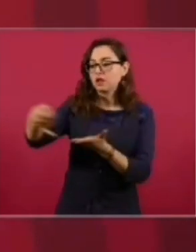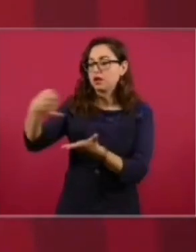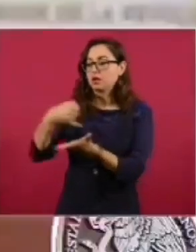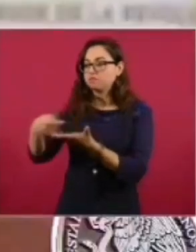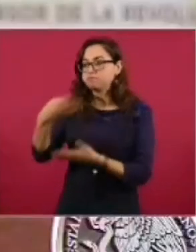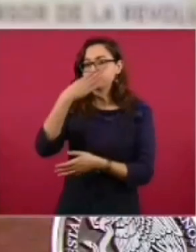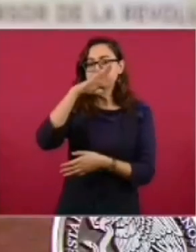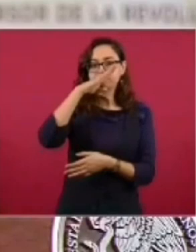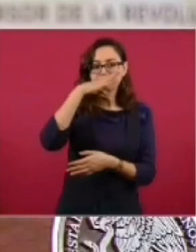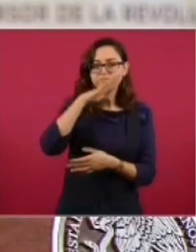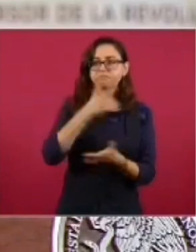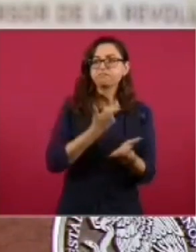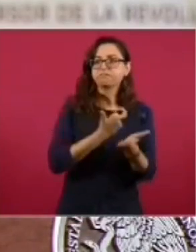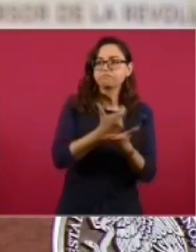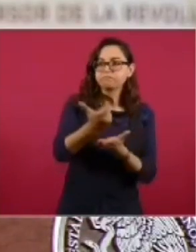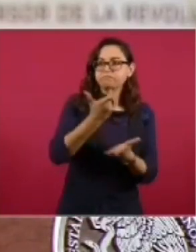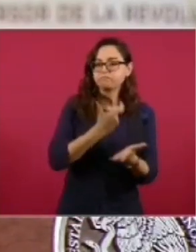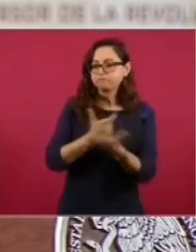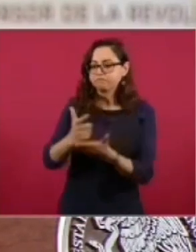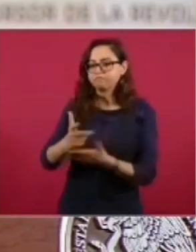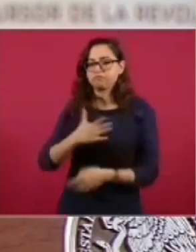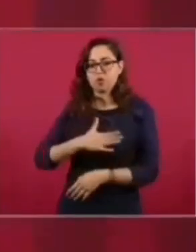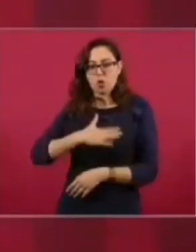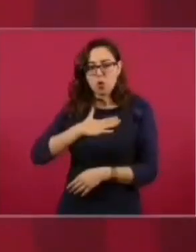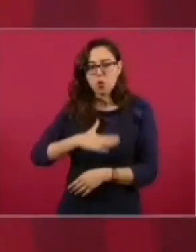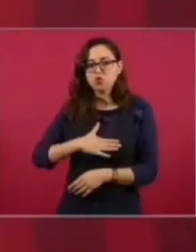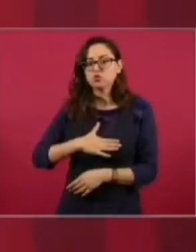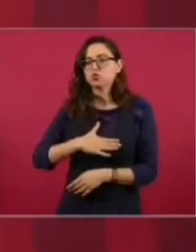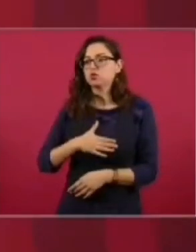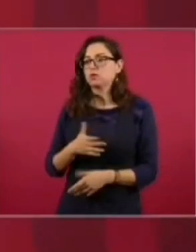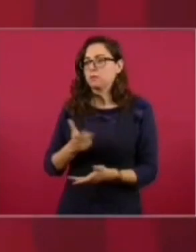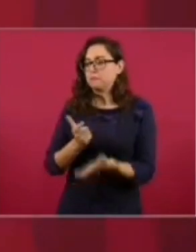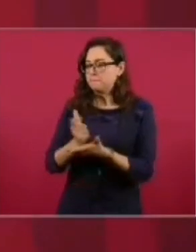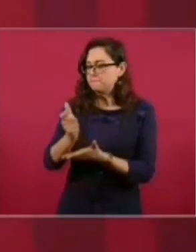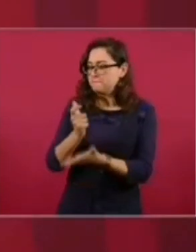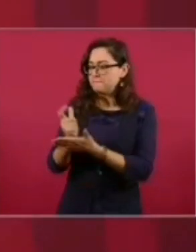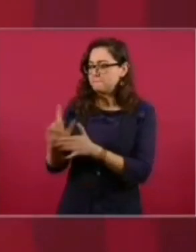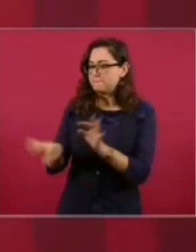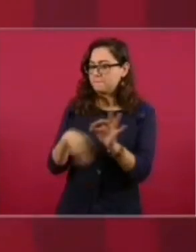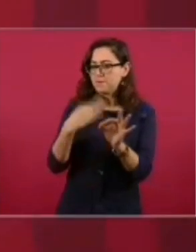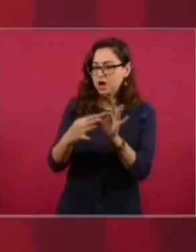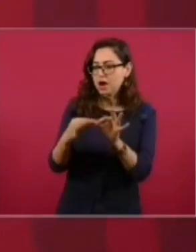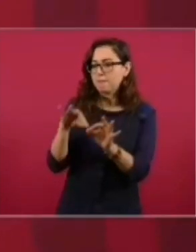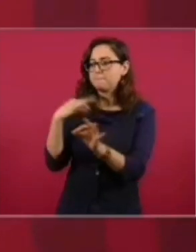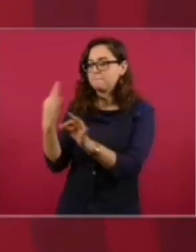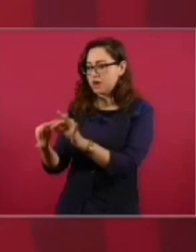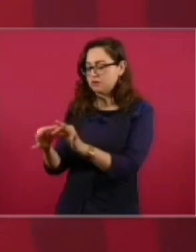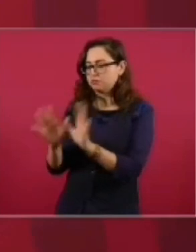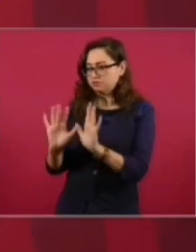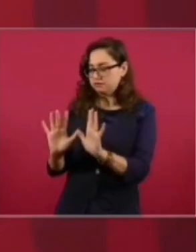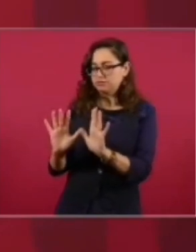ha incrementado para que no nos falte. No hemos querido